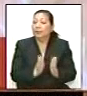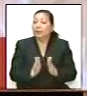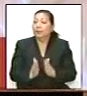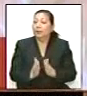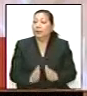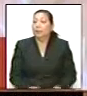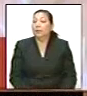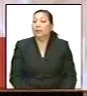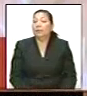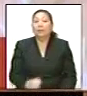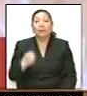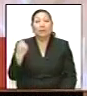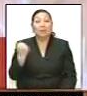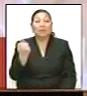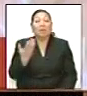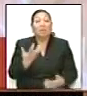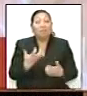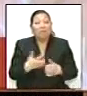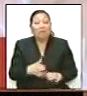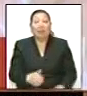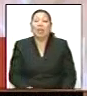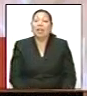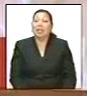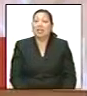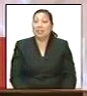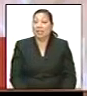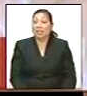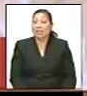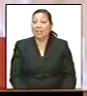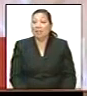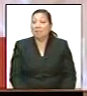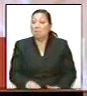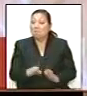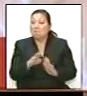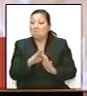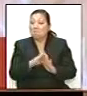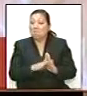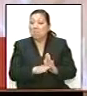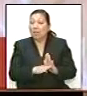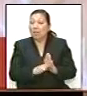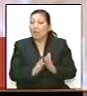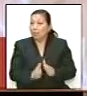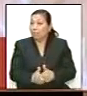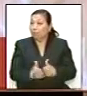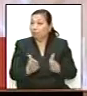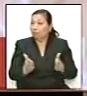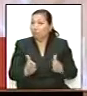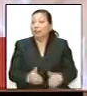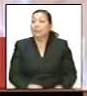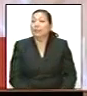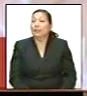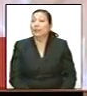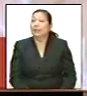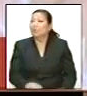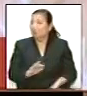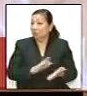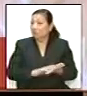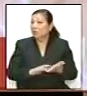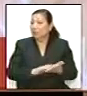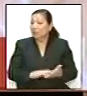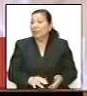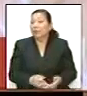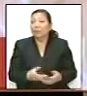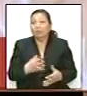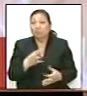la cuarta revolución industrial en el área de de reducir la brecha digital este